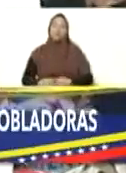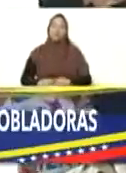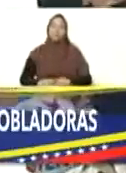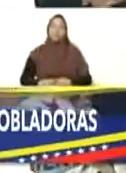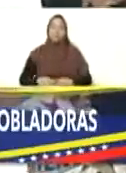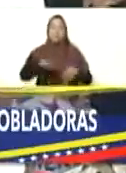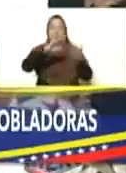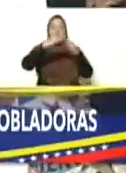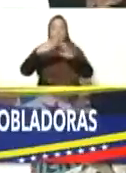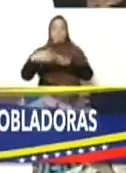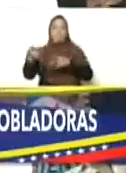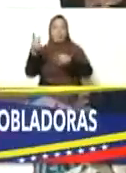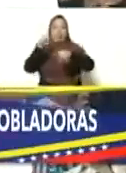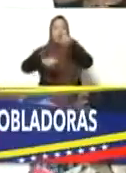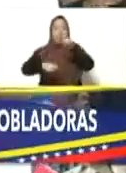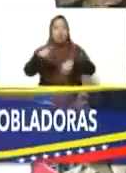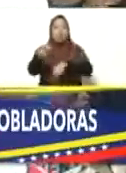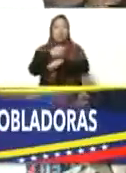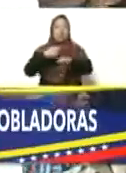con lo que los medios